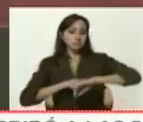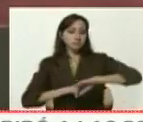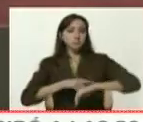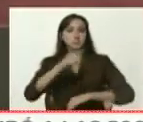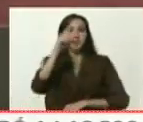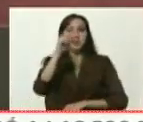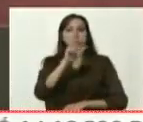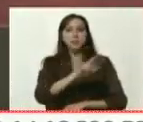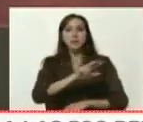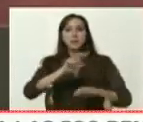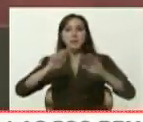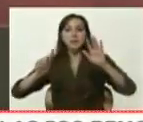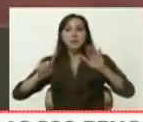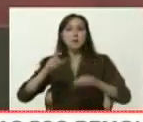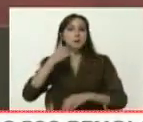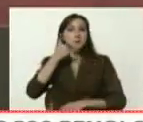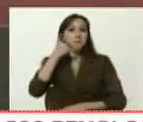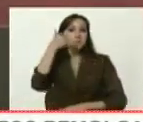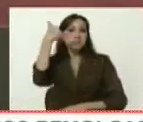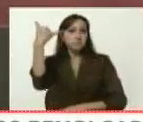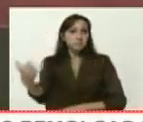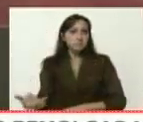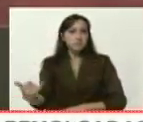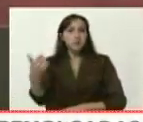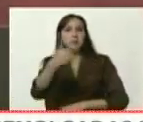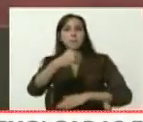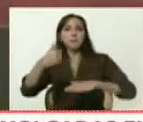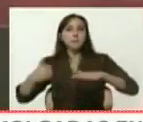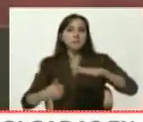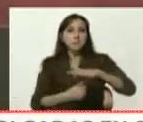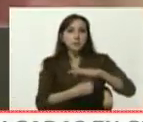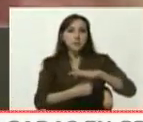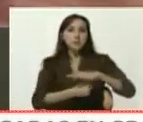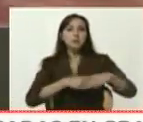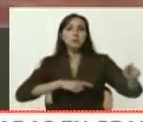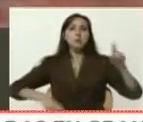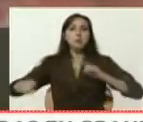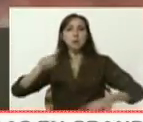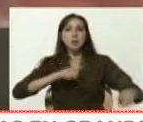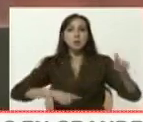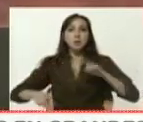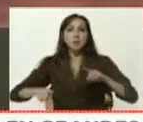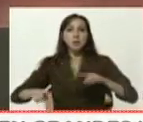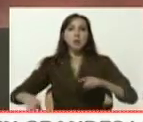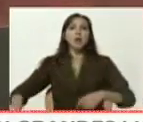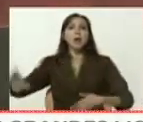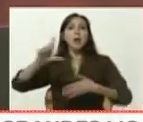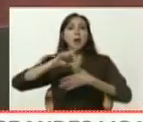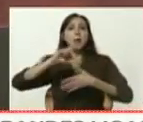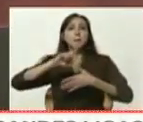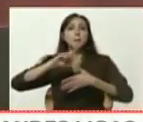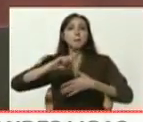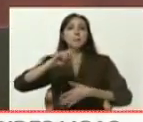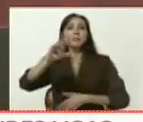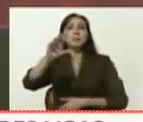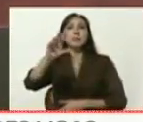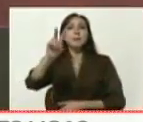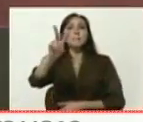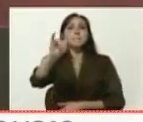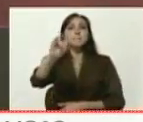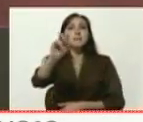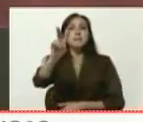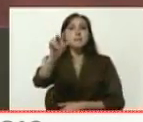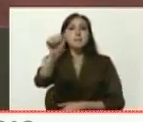un contacto al hilo telefónico con el vicepresidente de movilización de la tolda política más grande de América Latina, Darío Vivas, quien va a